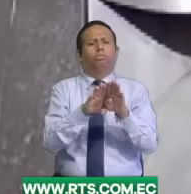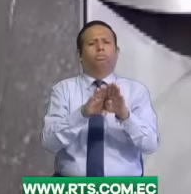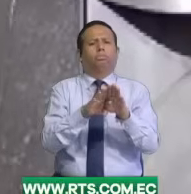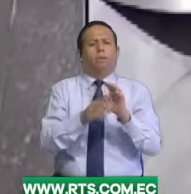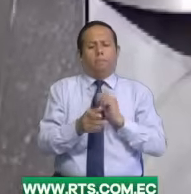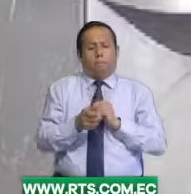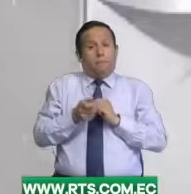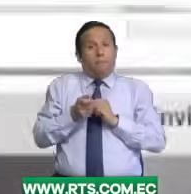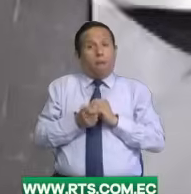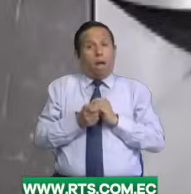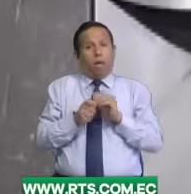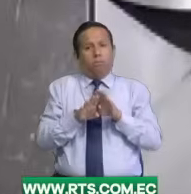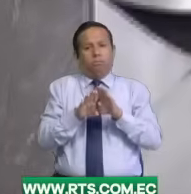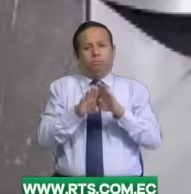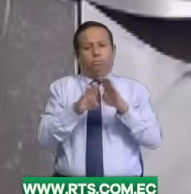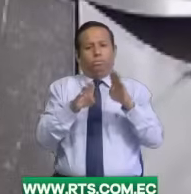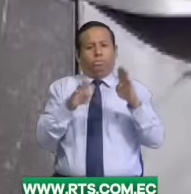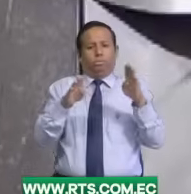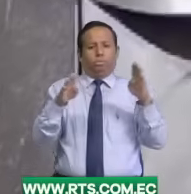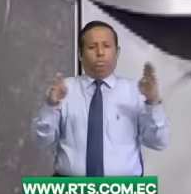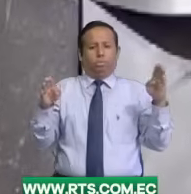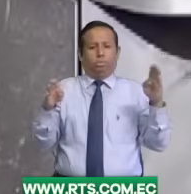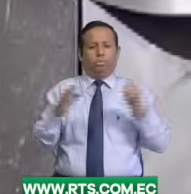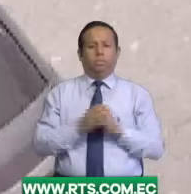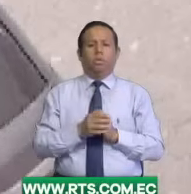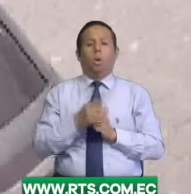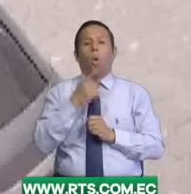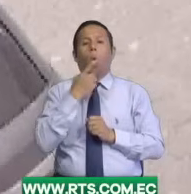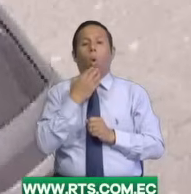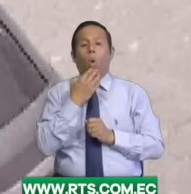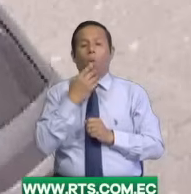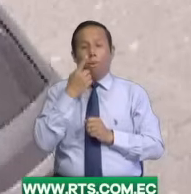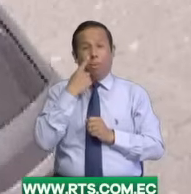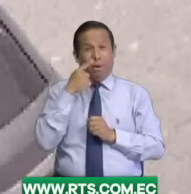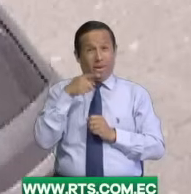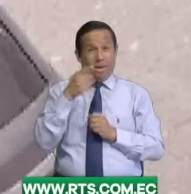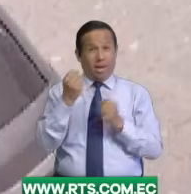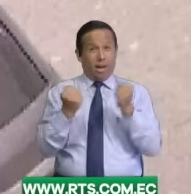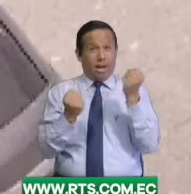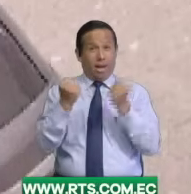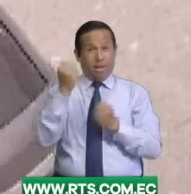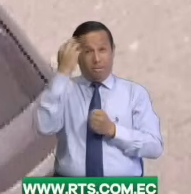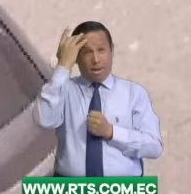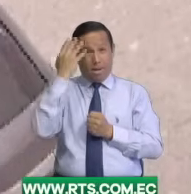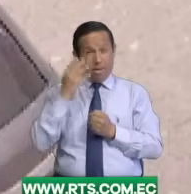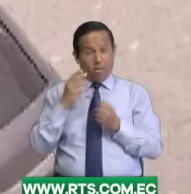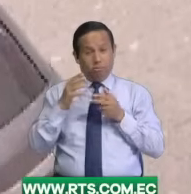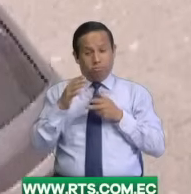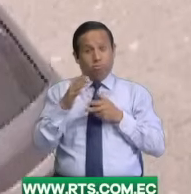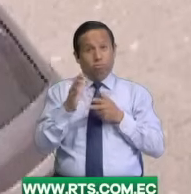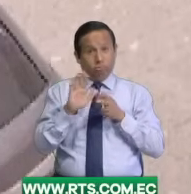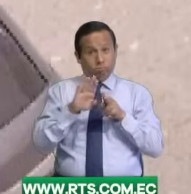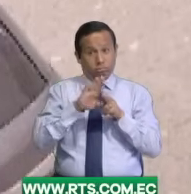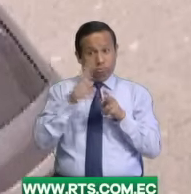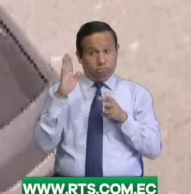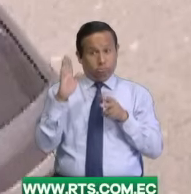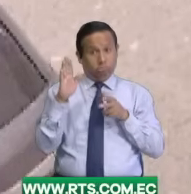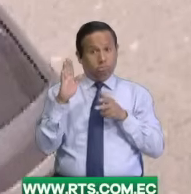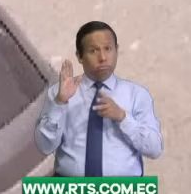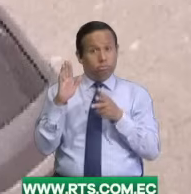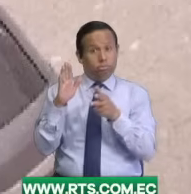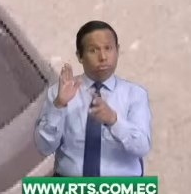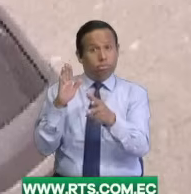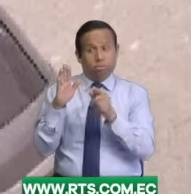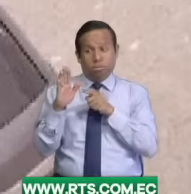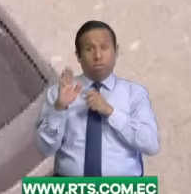aún así les volvieron a robar. Luego de que este expreso escolar ingresó, la puerta quedó